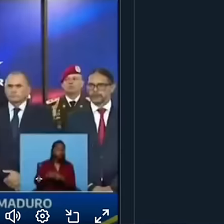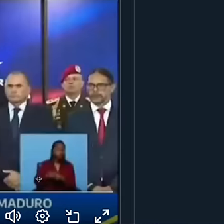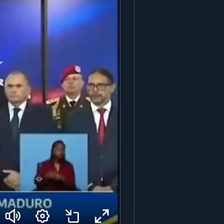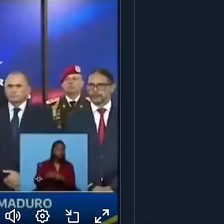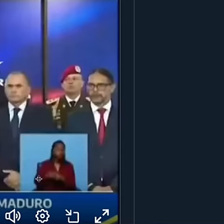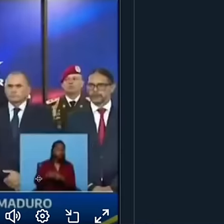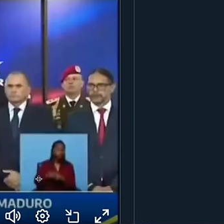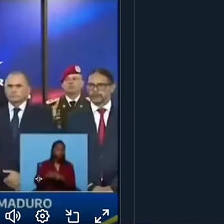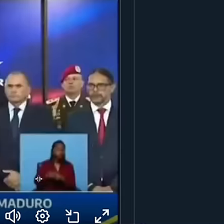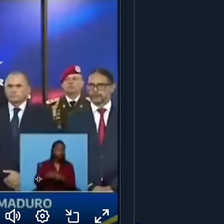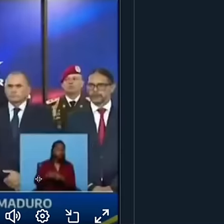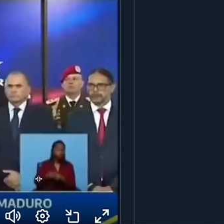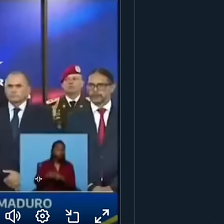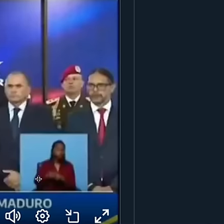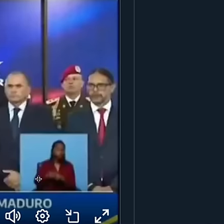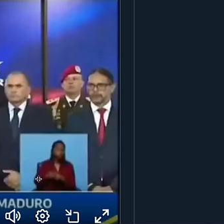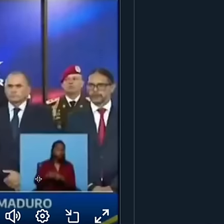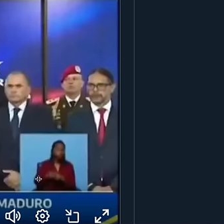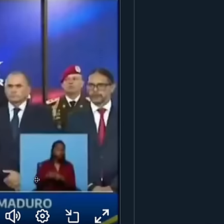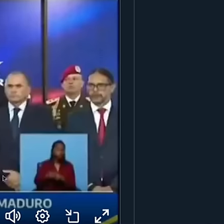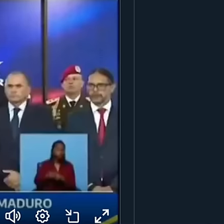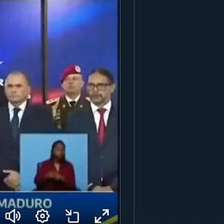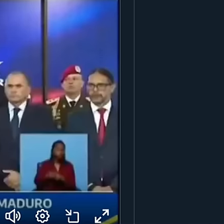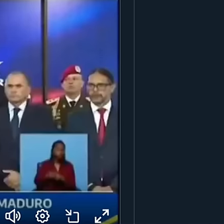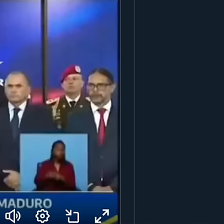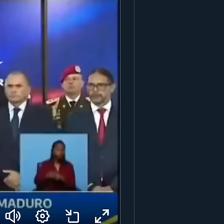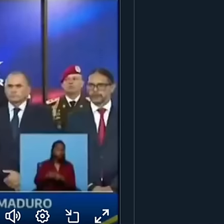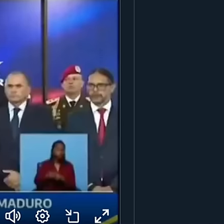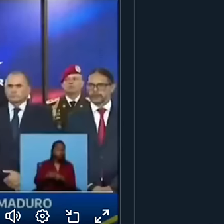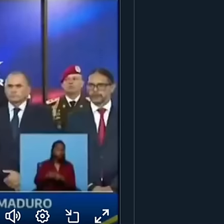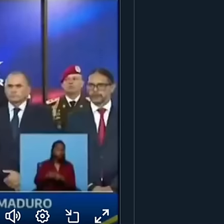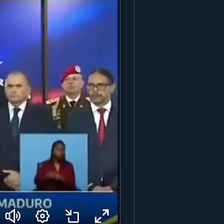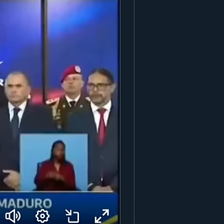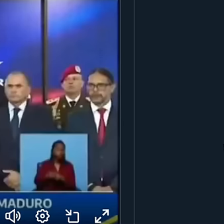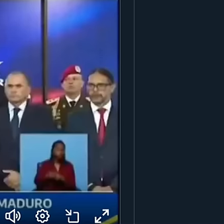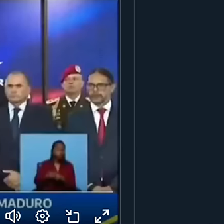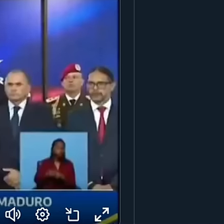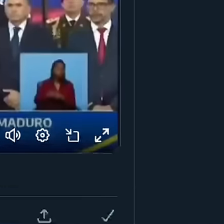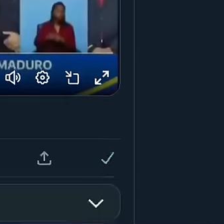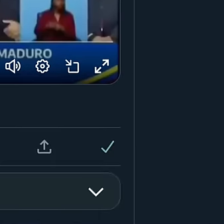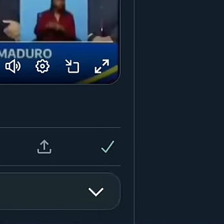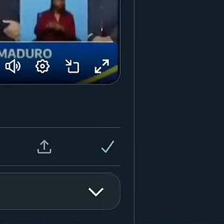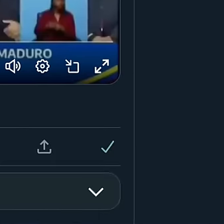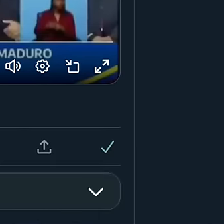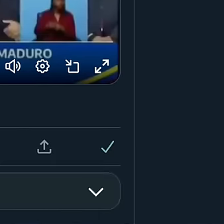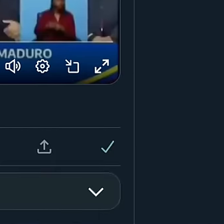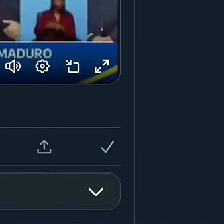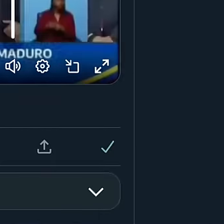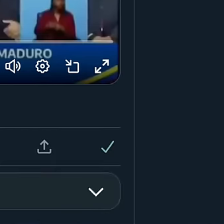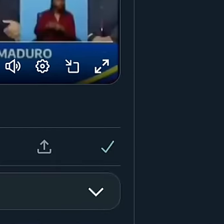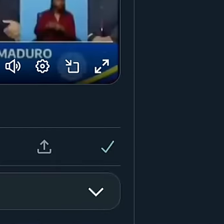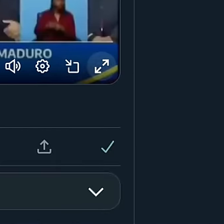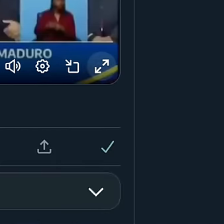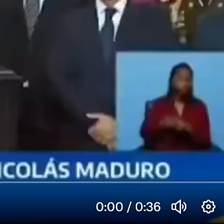Lula y amlo es una vergüenza para eso le dieron tiempo así menciona la nota vamos a escuchar Entonces por